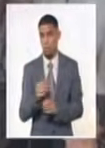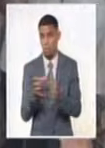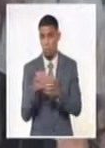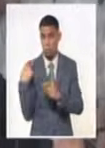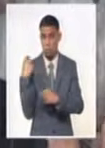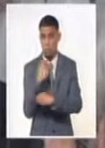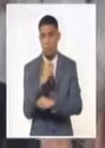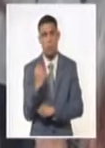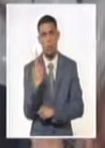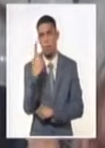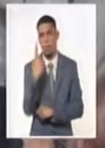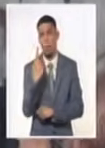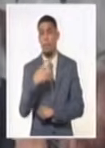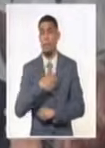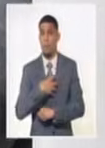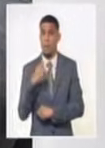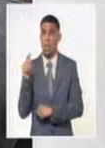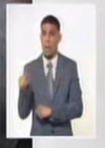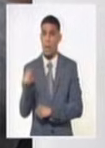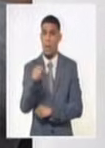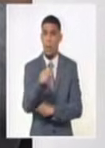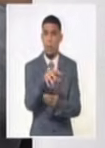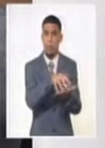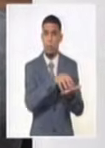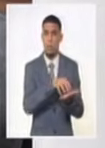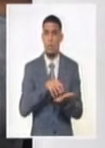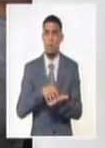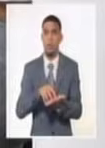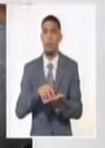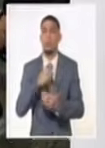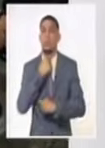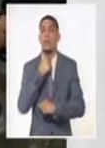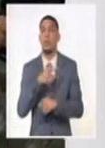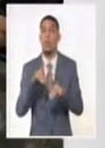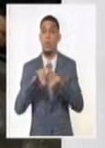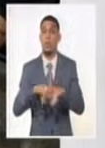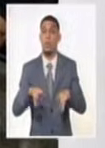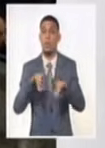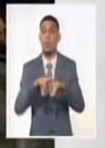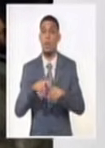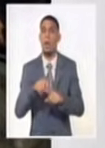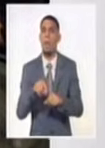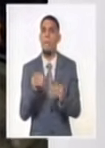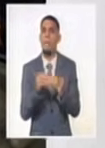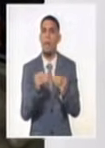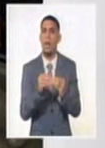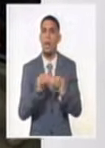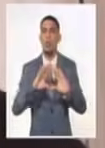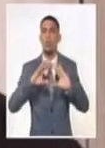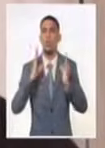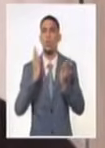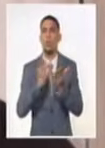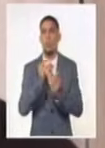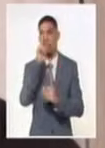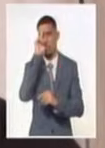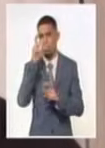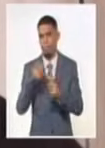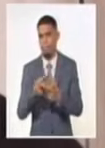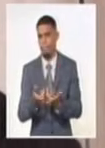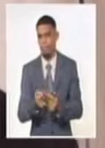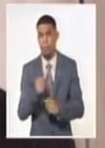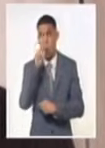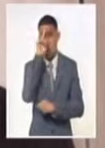una de las instituciones del sistema de salud. Por lo tanto, la universidad forma parte de todas las instituciones del sistema de salud, y